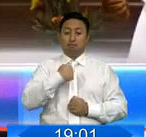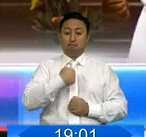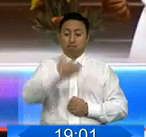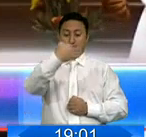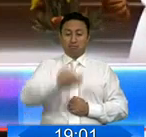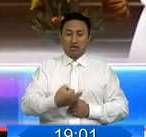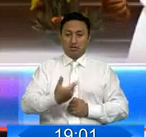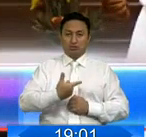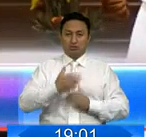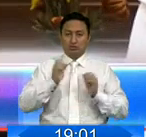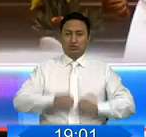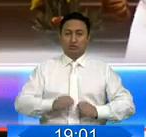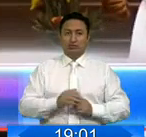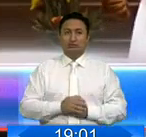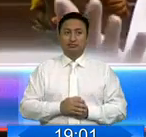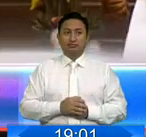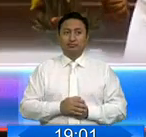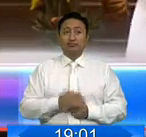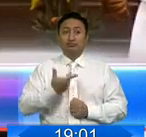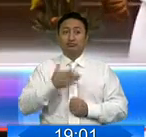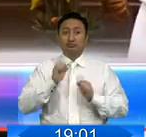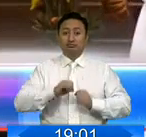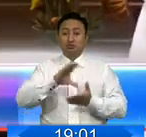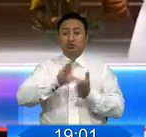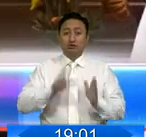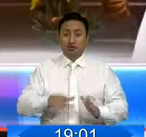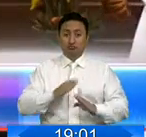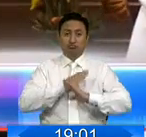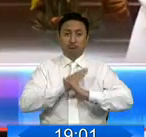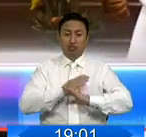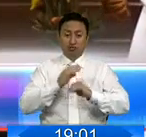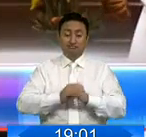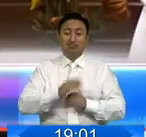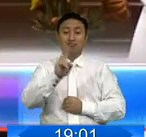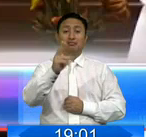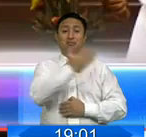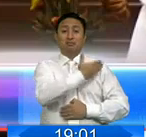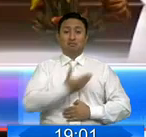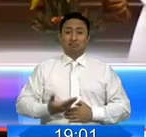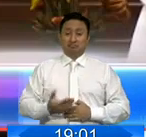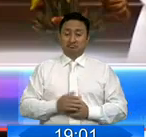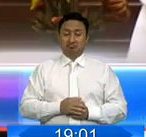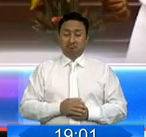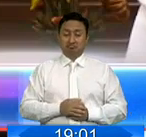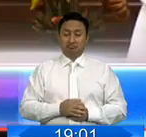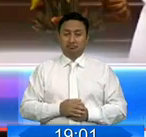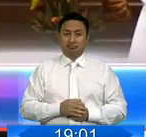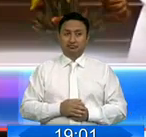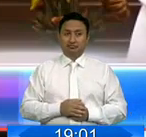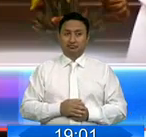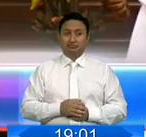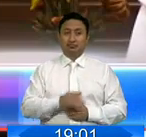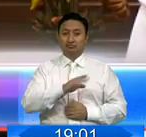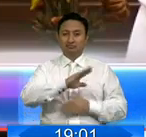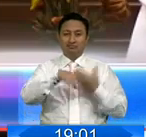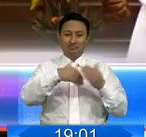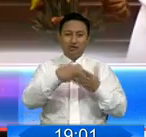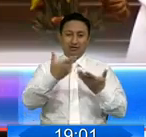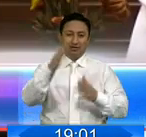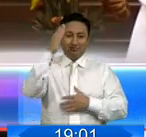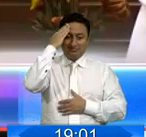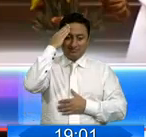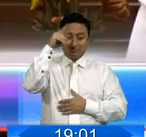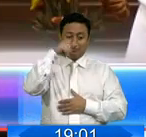puede hacerlo. Me defenderé como ciudadana, no desde la vicepresidencia, a pesar que todos sabemos que